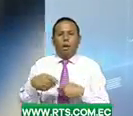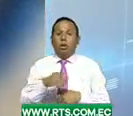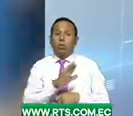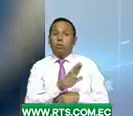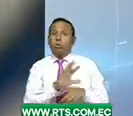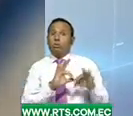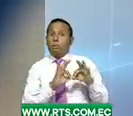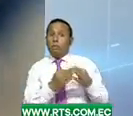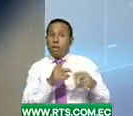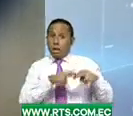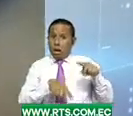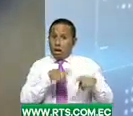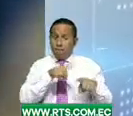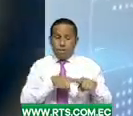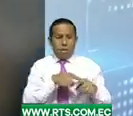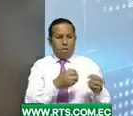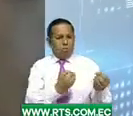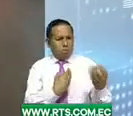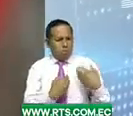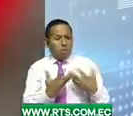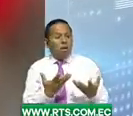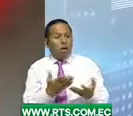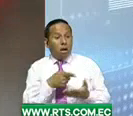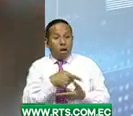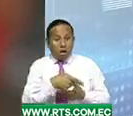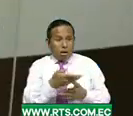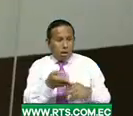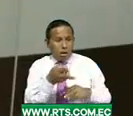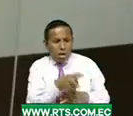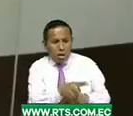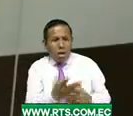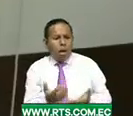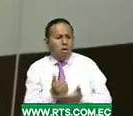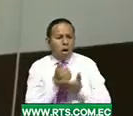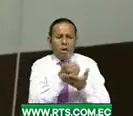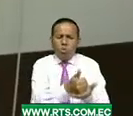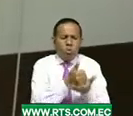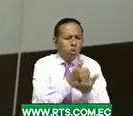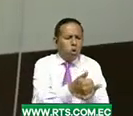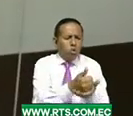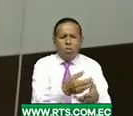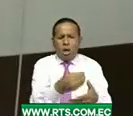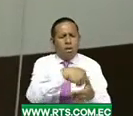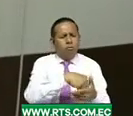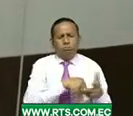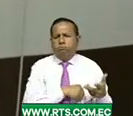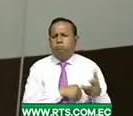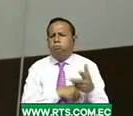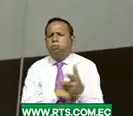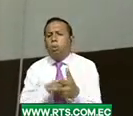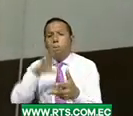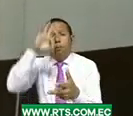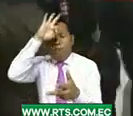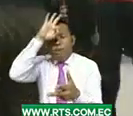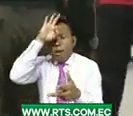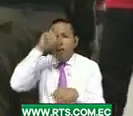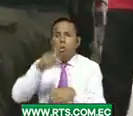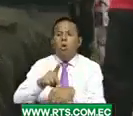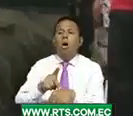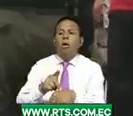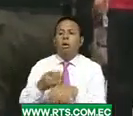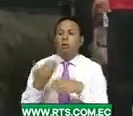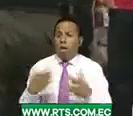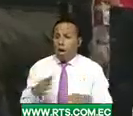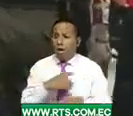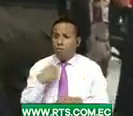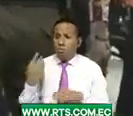que estaban en el lugar trataron de auxiliar a Pilligua, pero en el hospital los médicos solo comprobaron su muerte. Agentes del